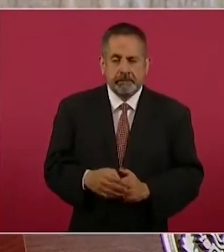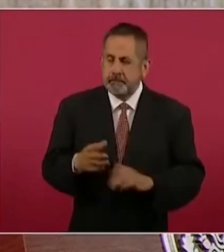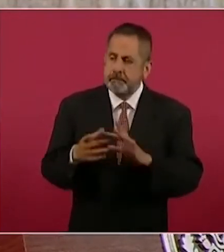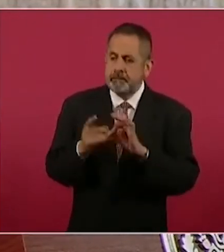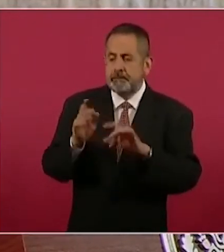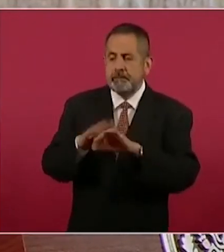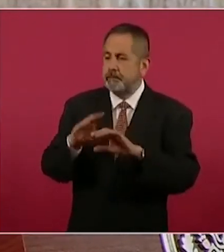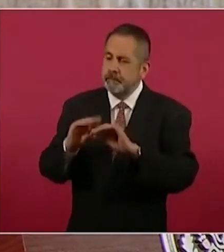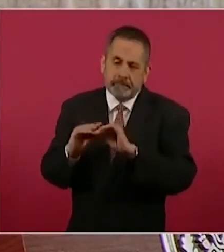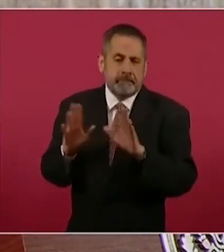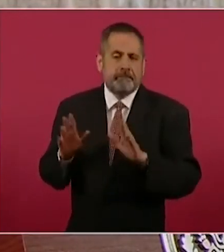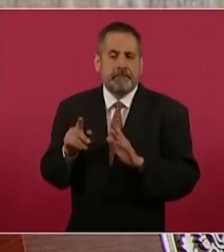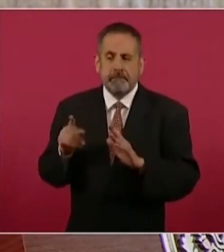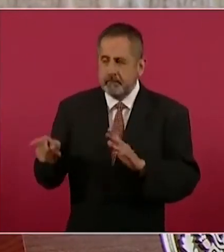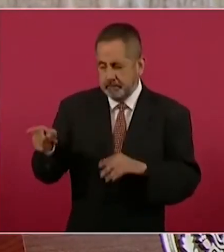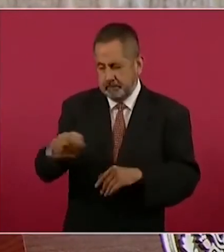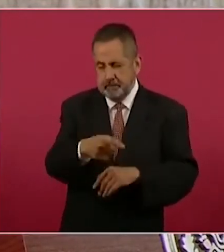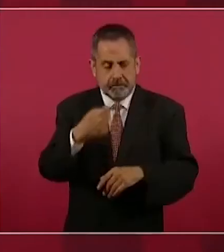aclarara.